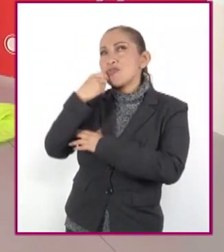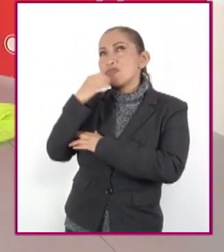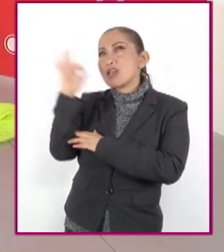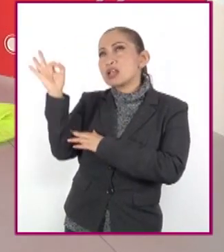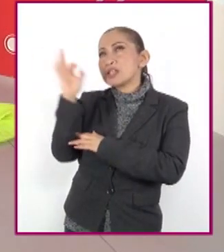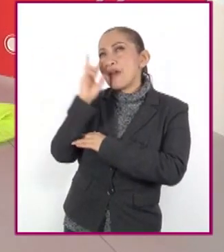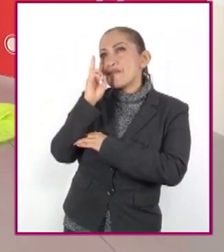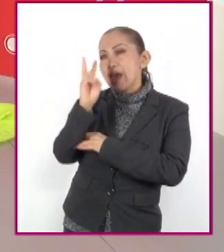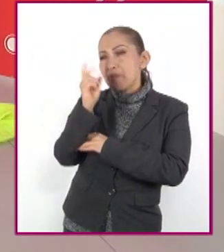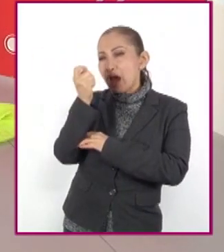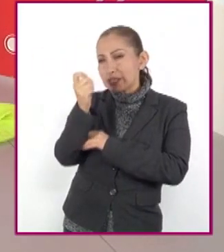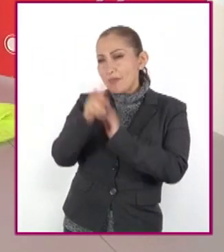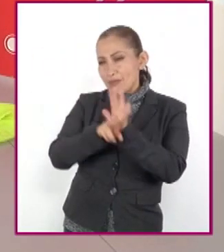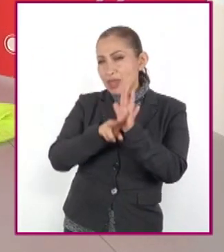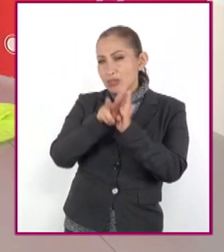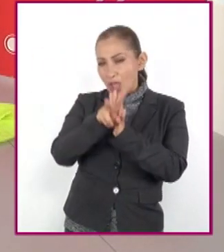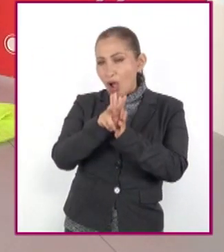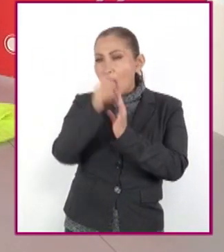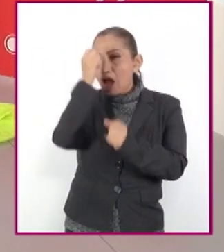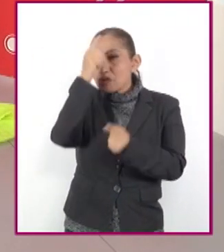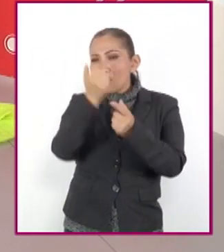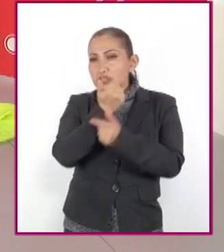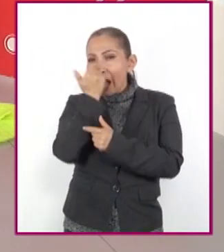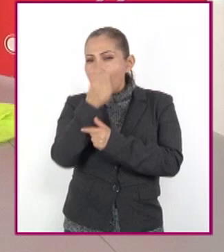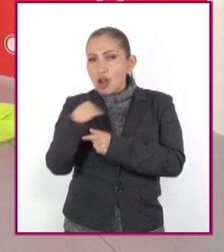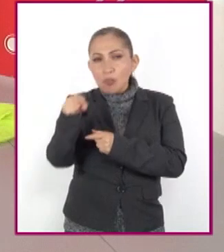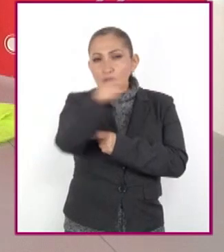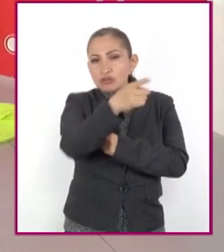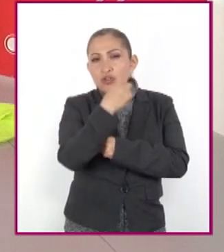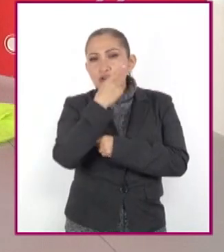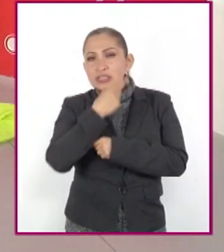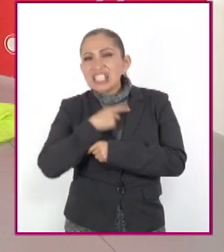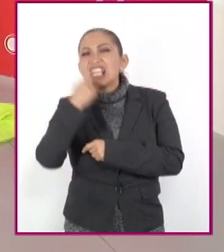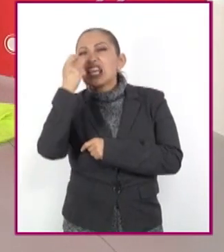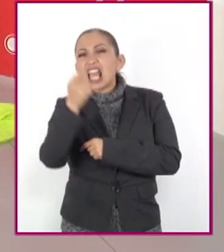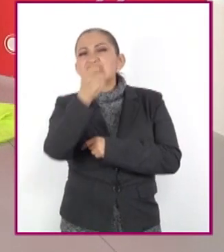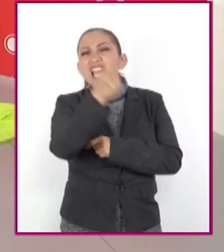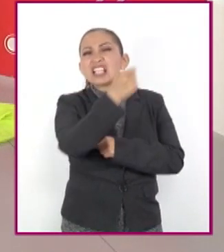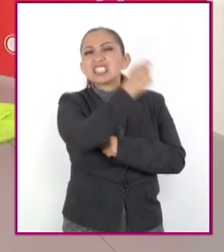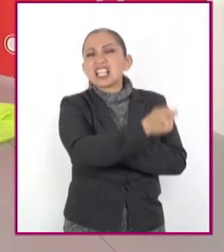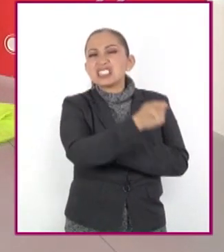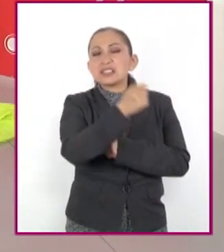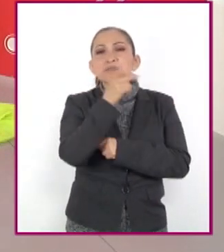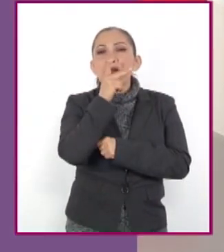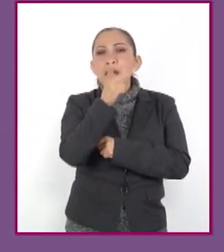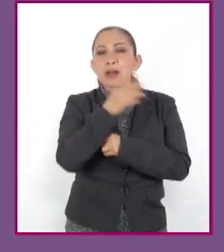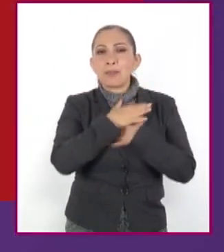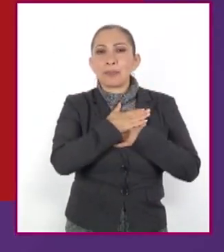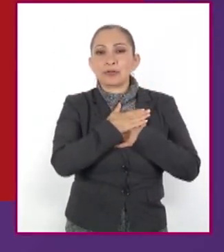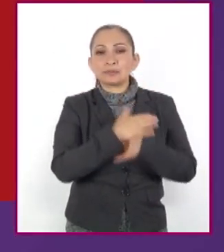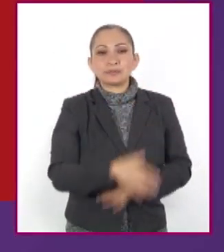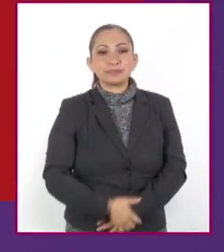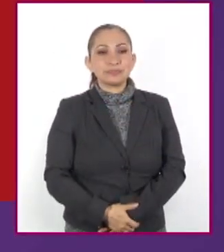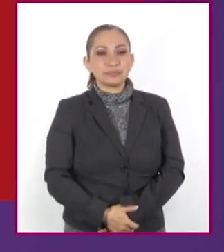si vemos el siguiente video donde algunos alumnos comparten definiciones de este concepto?